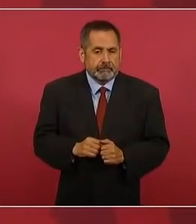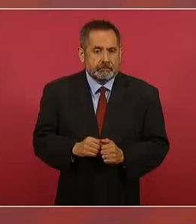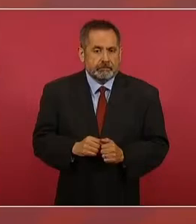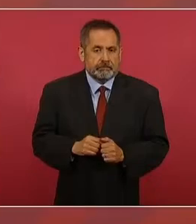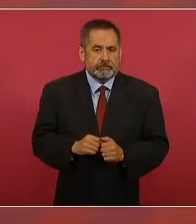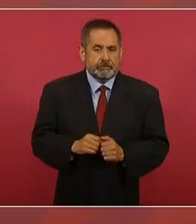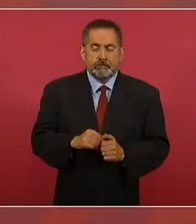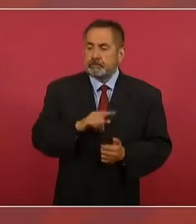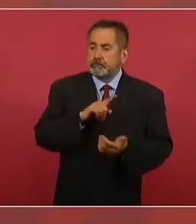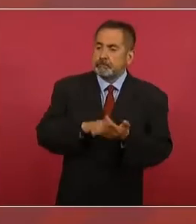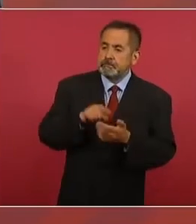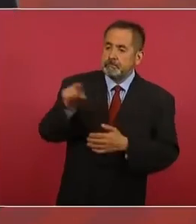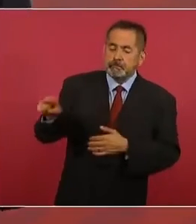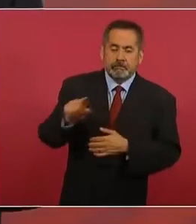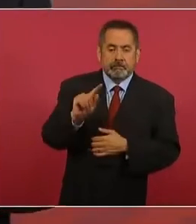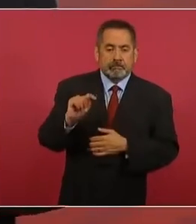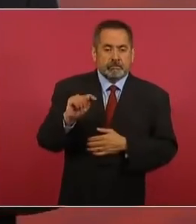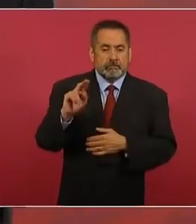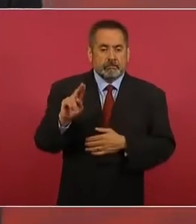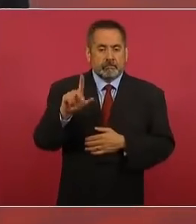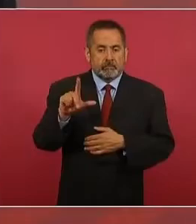En Tula,